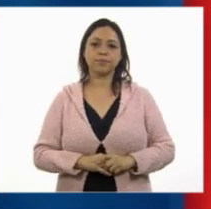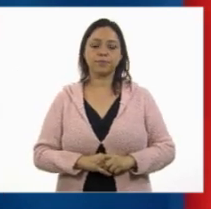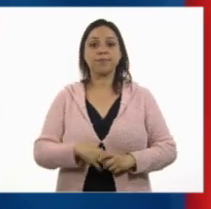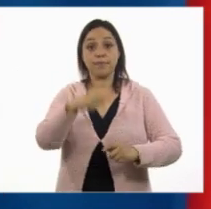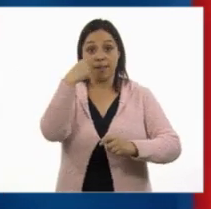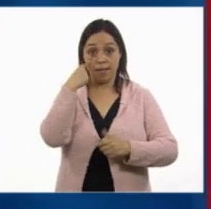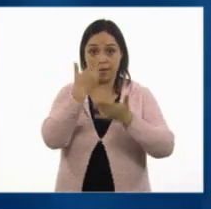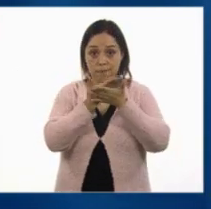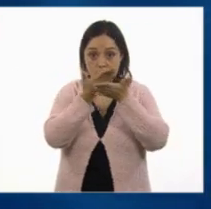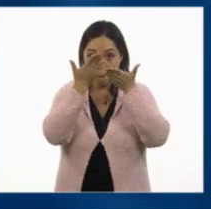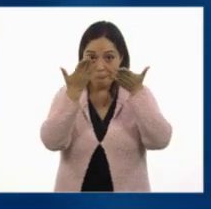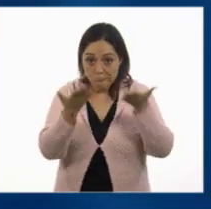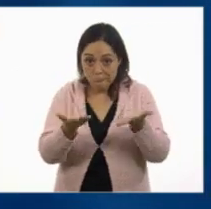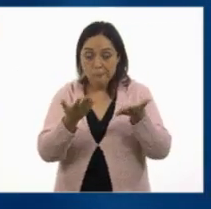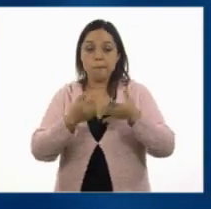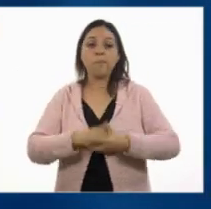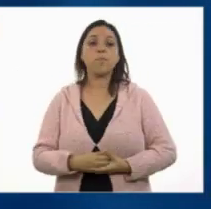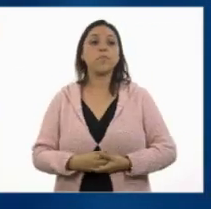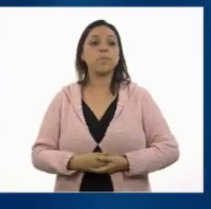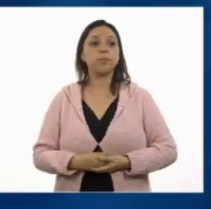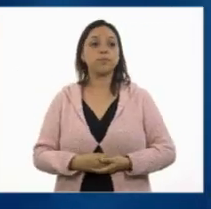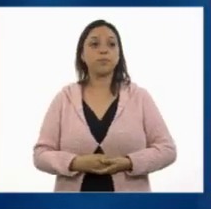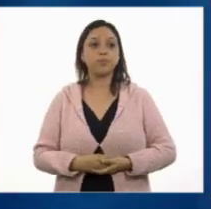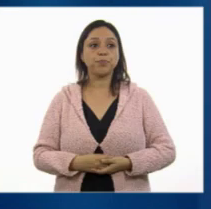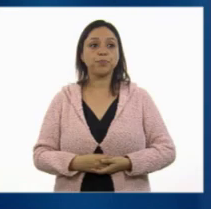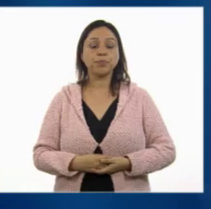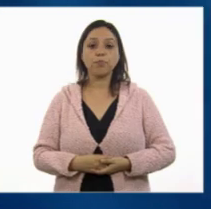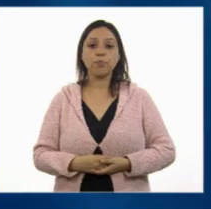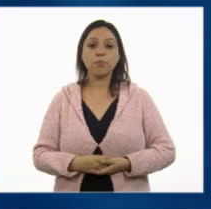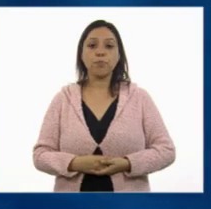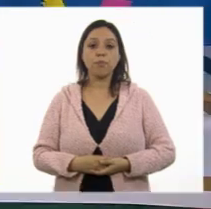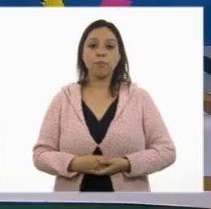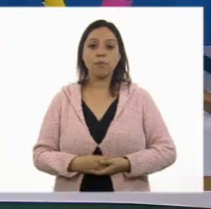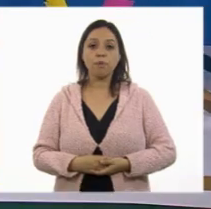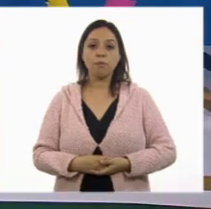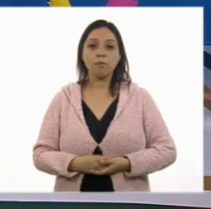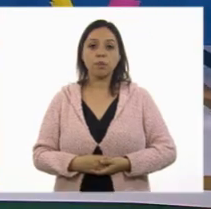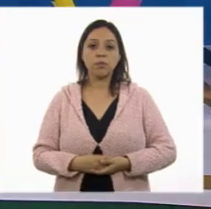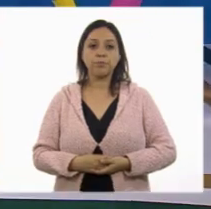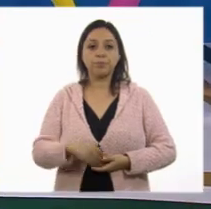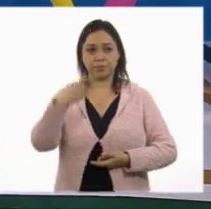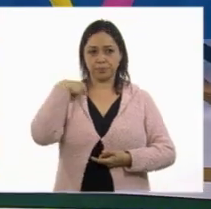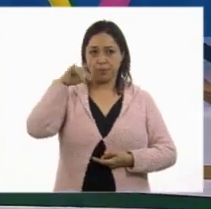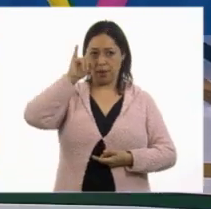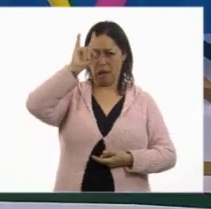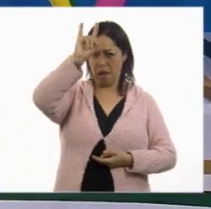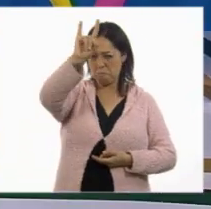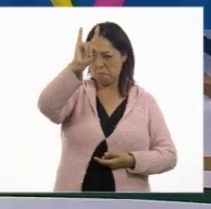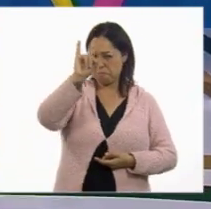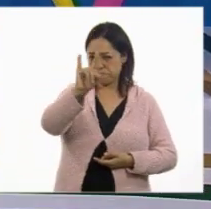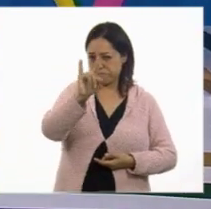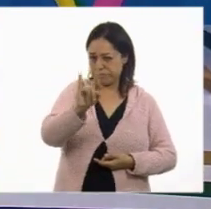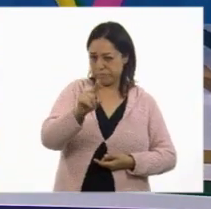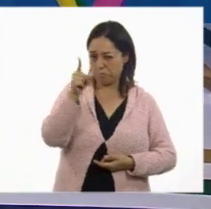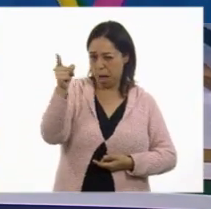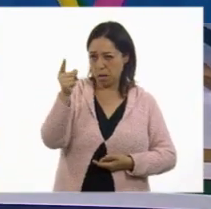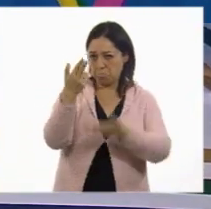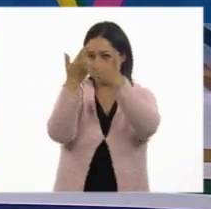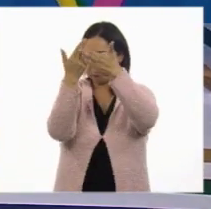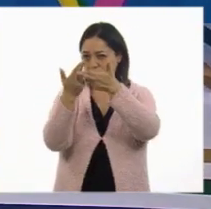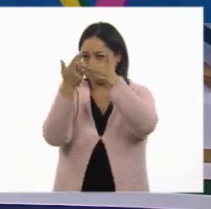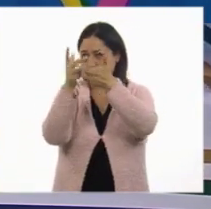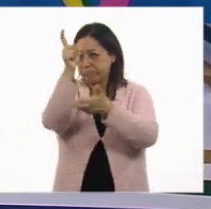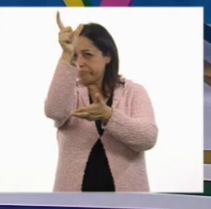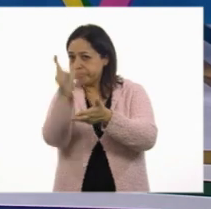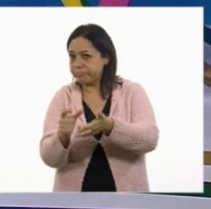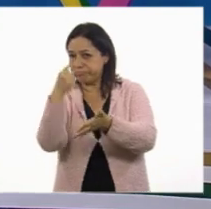Ahora, voy a también a... Mira, los vamos a colocar aquí, espero nos alcance el espacio.